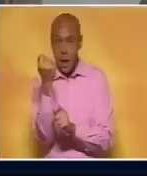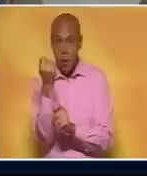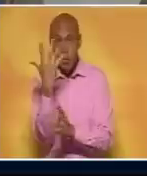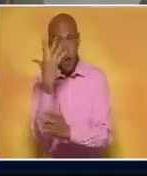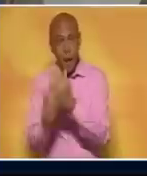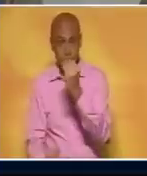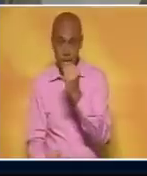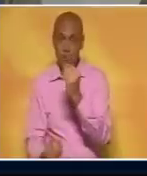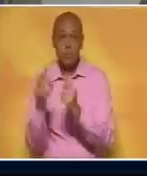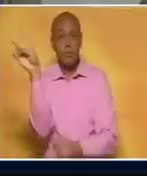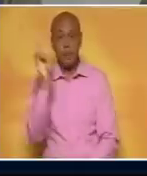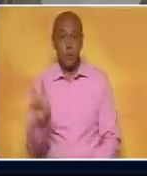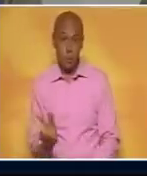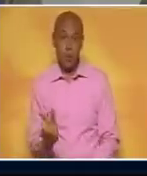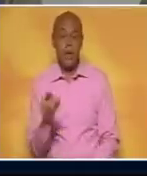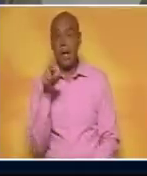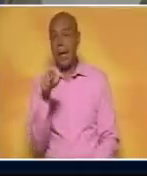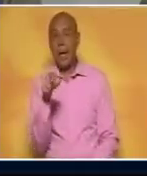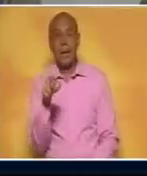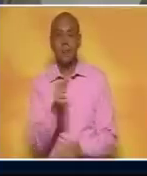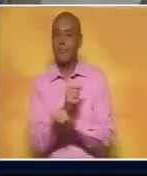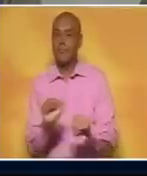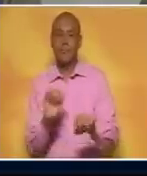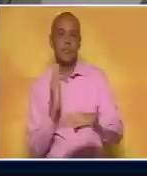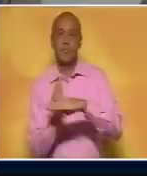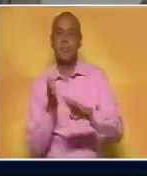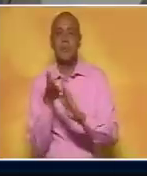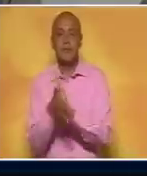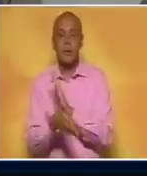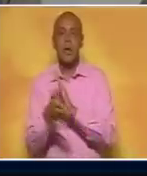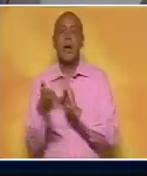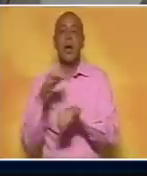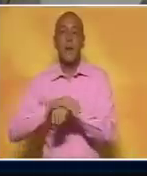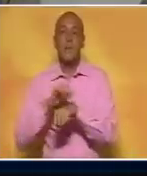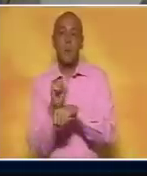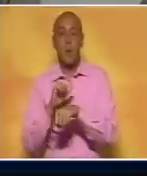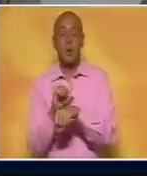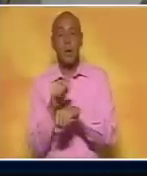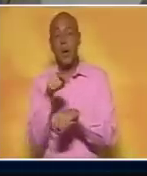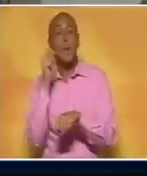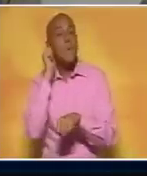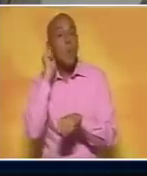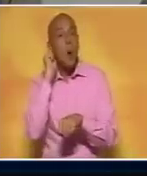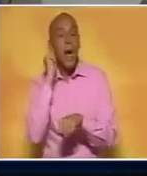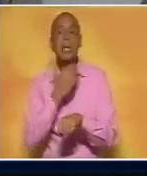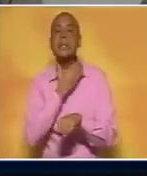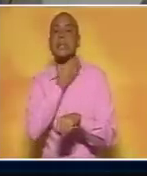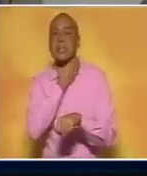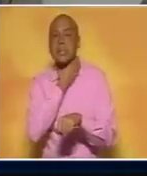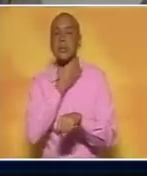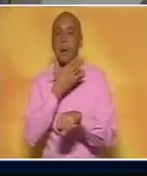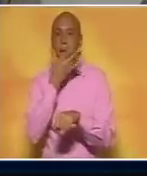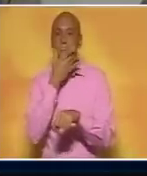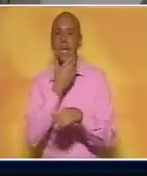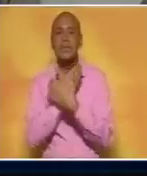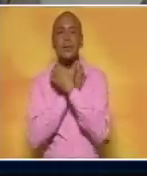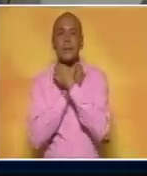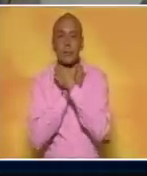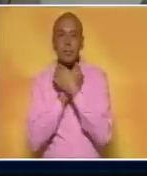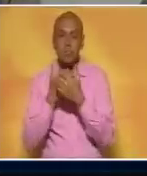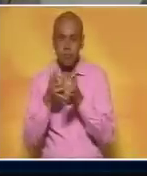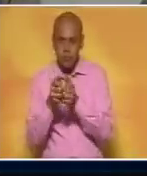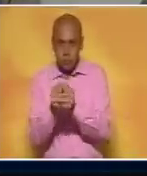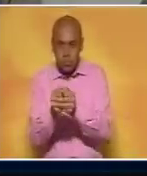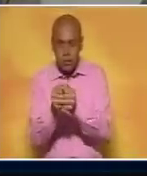país. Cosa que no pudo hacerlo gracias al cerco policial, murió ahorcada. De hecho, ya eso